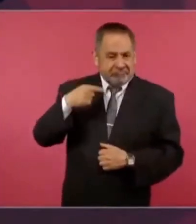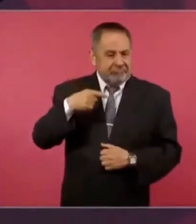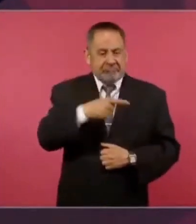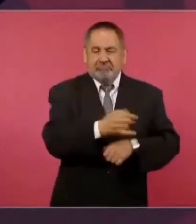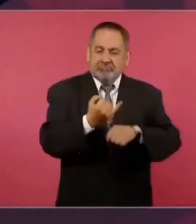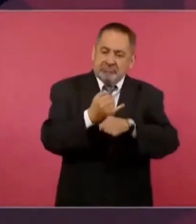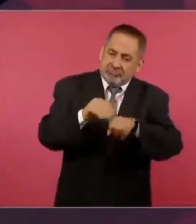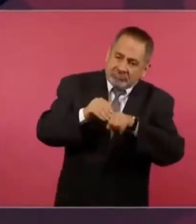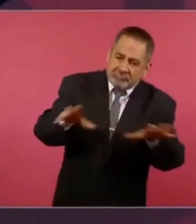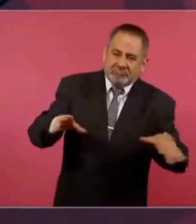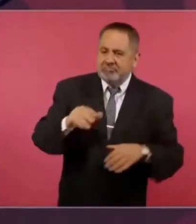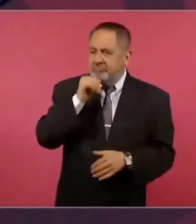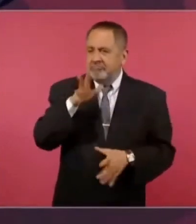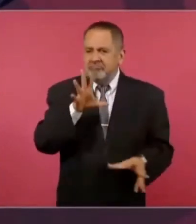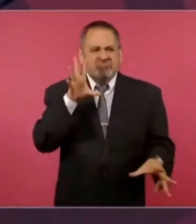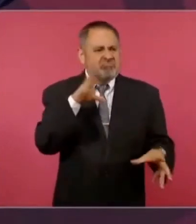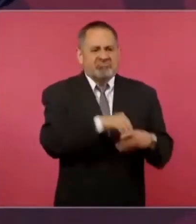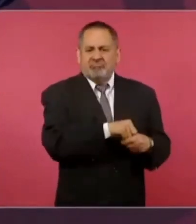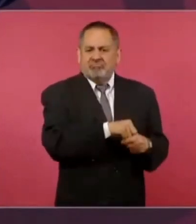que